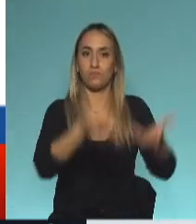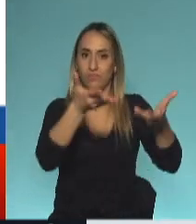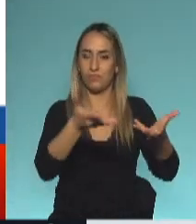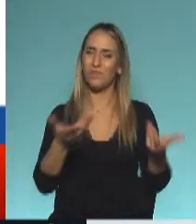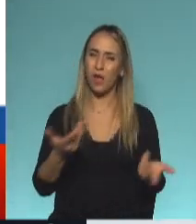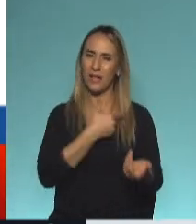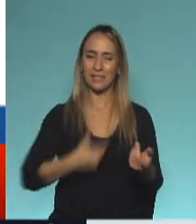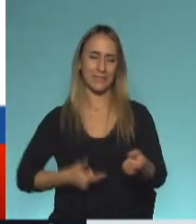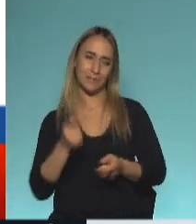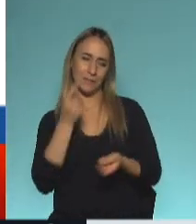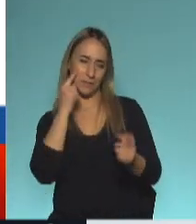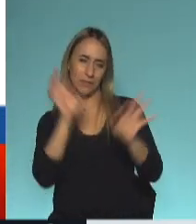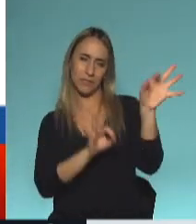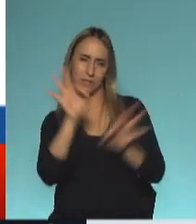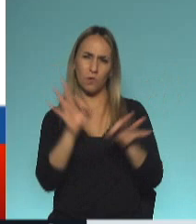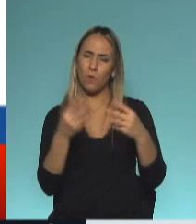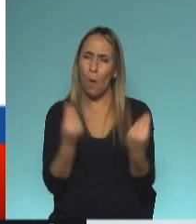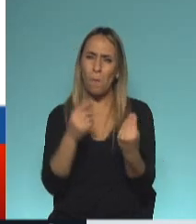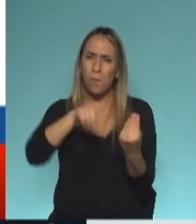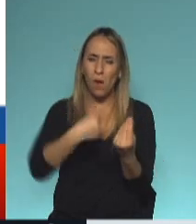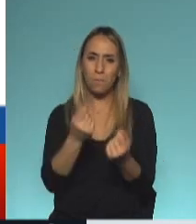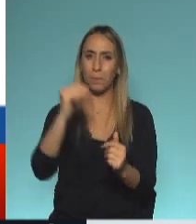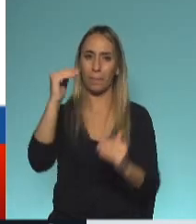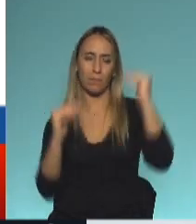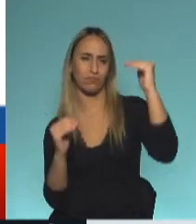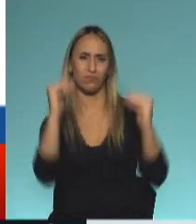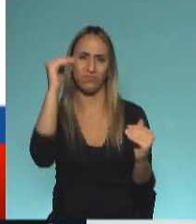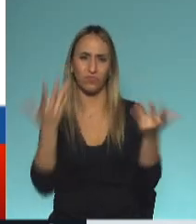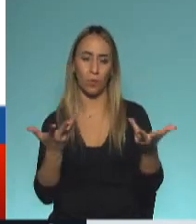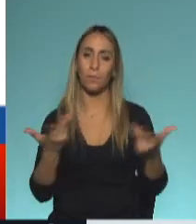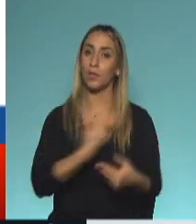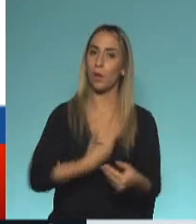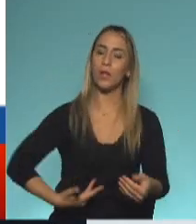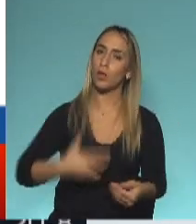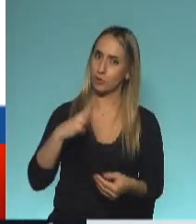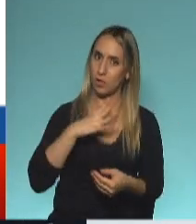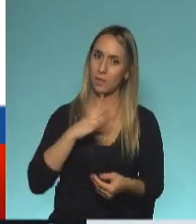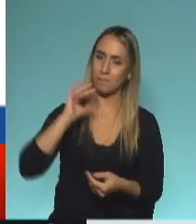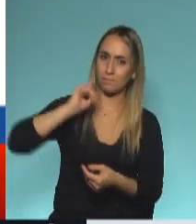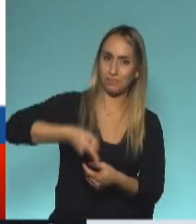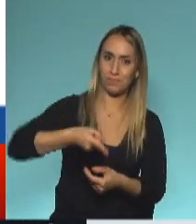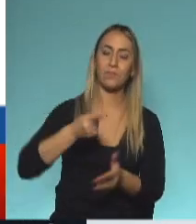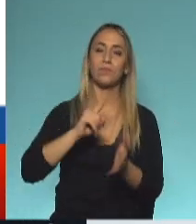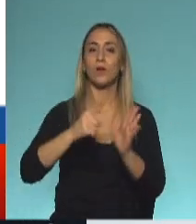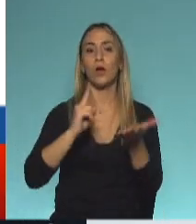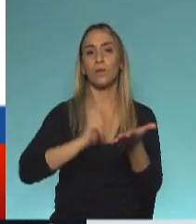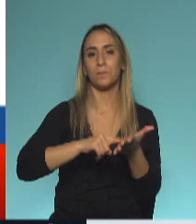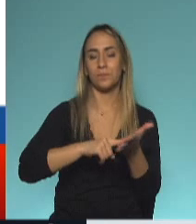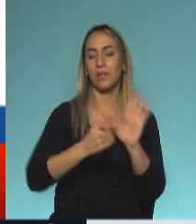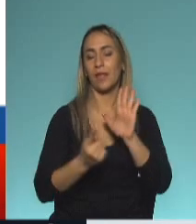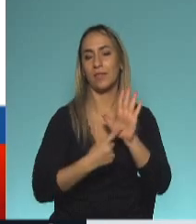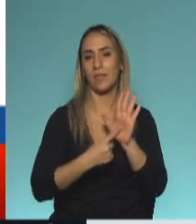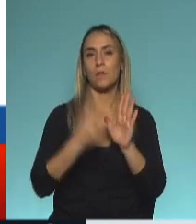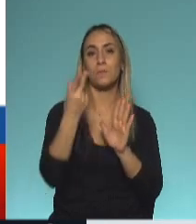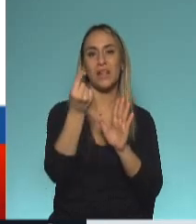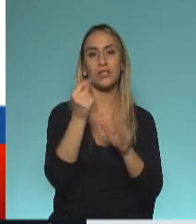el error o le regalaría en la estructura de costos de las empresas si el gobierno con el tema del precios máximos de la ley de góndolas pero bueno es cierto que aún no